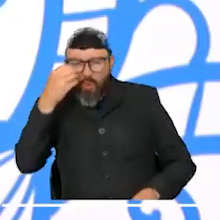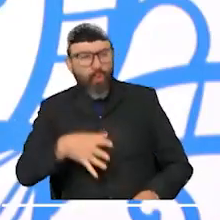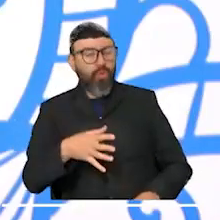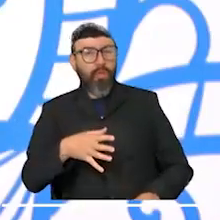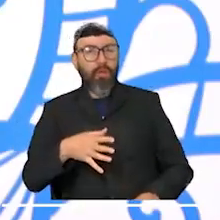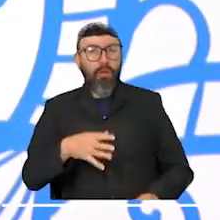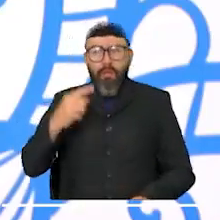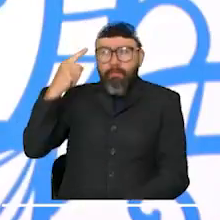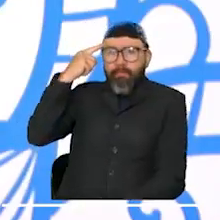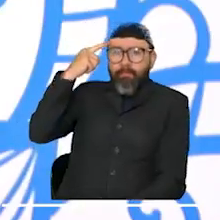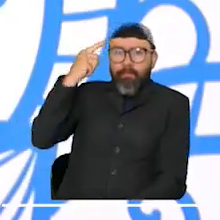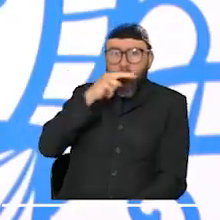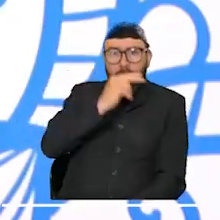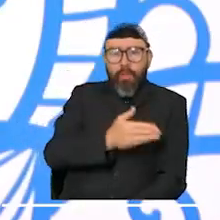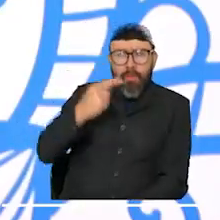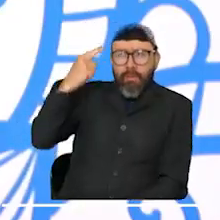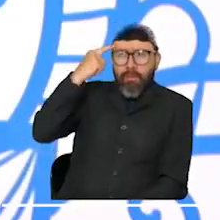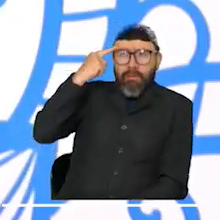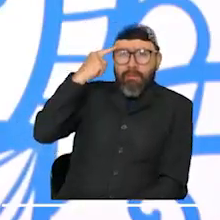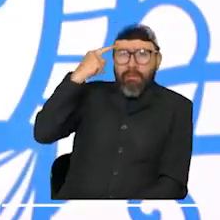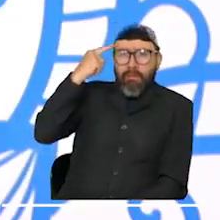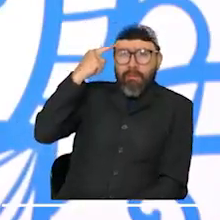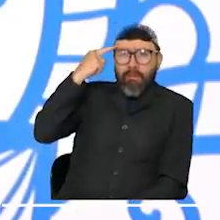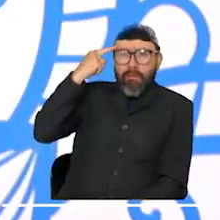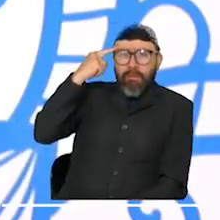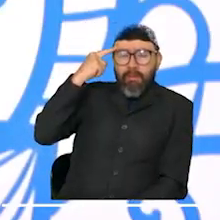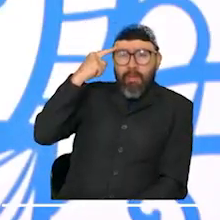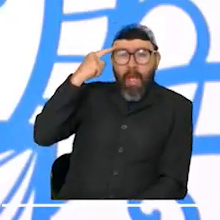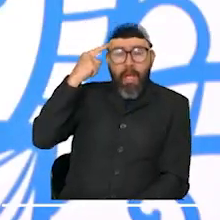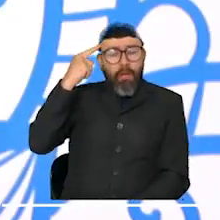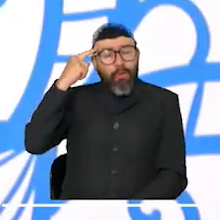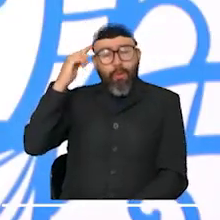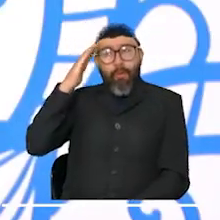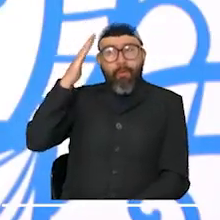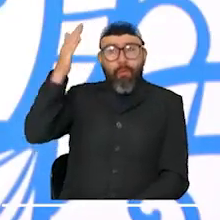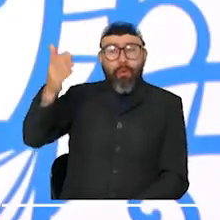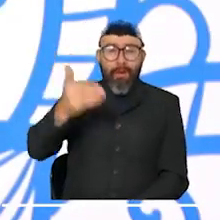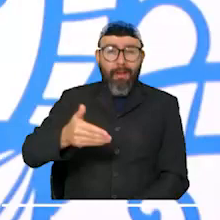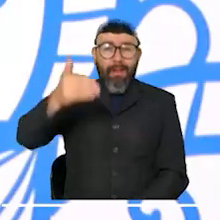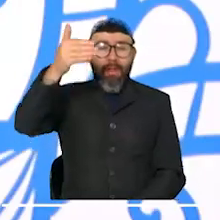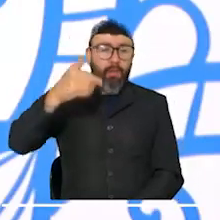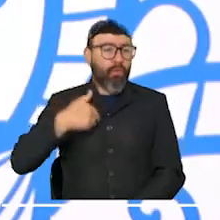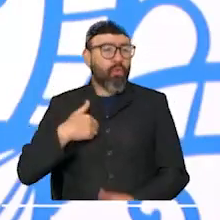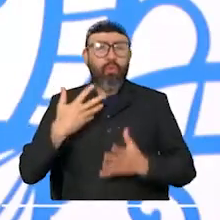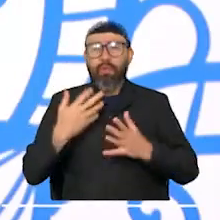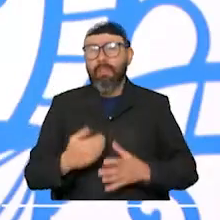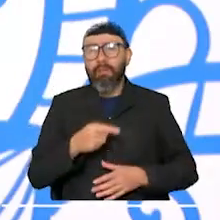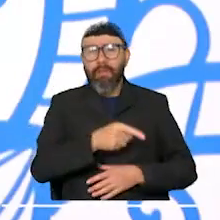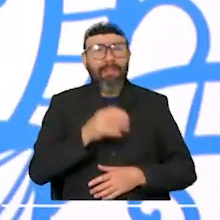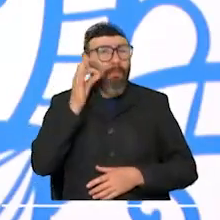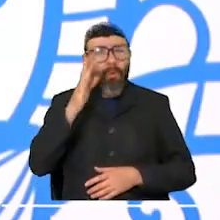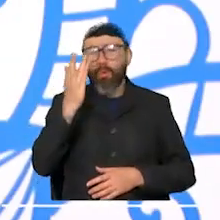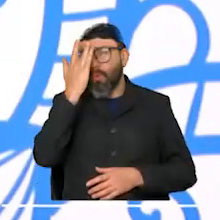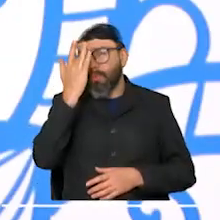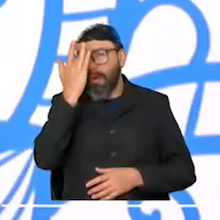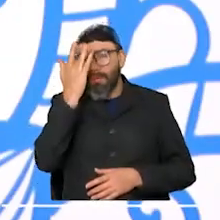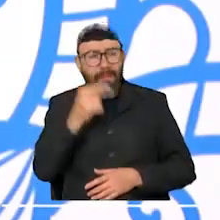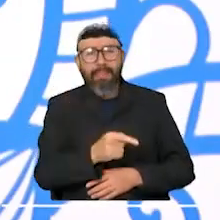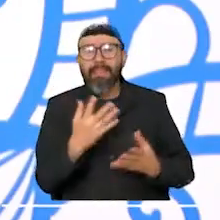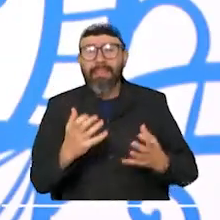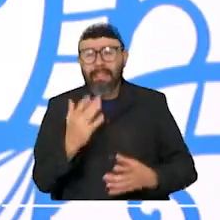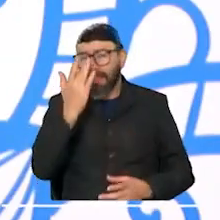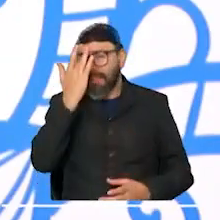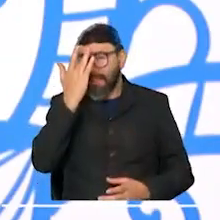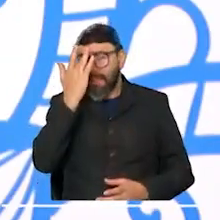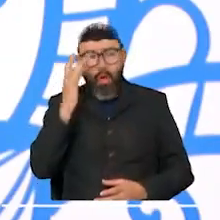inconscientemente lo vamos metiendo lo vamos metiendo Entonces el día que yo voy a hacer un disfrute hasta solo en mi masturbación incluso hasta para tocarme para disfrutar